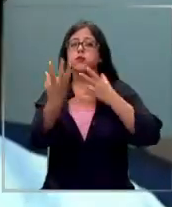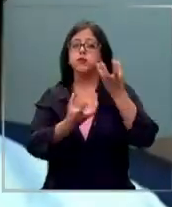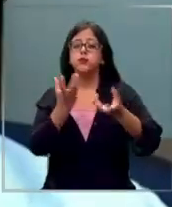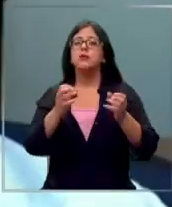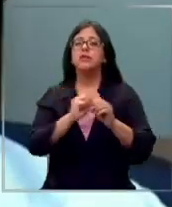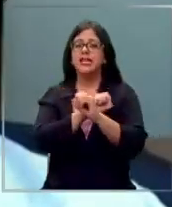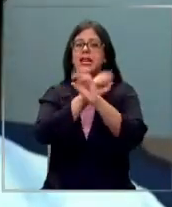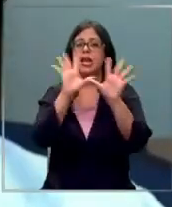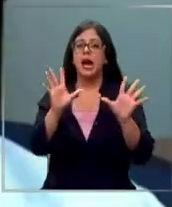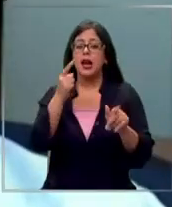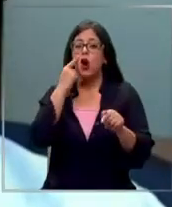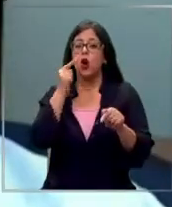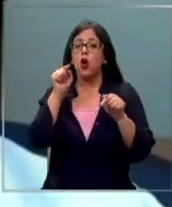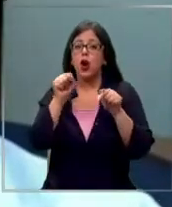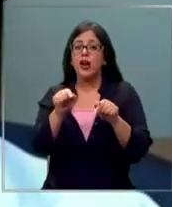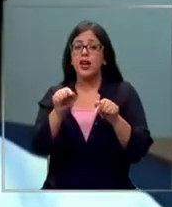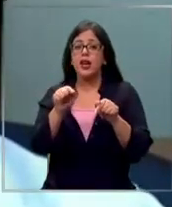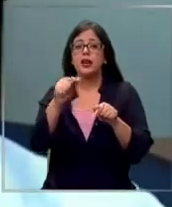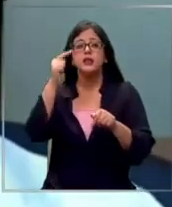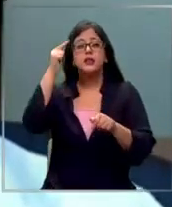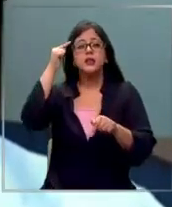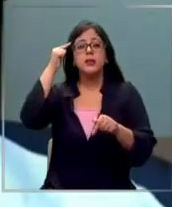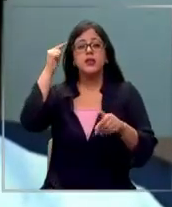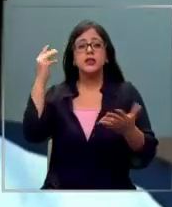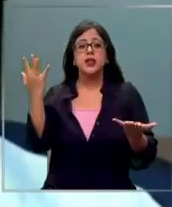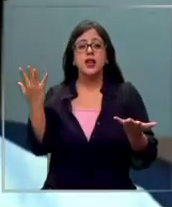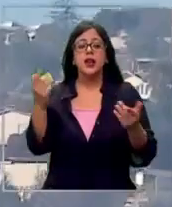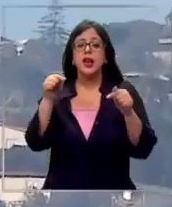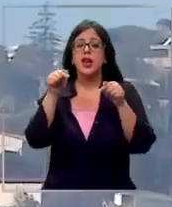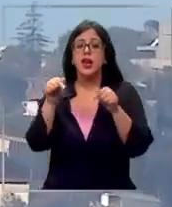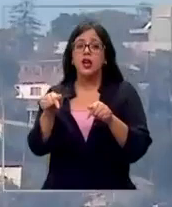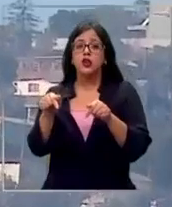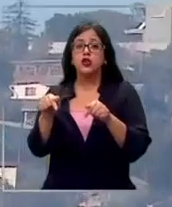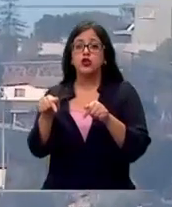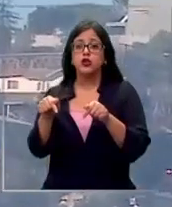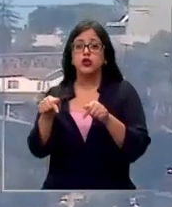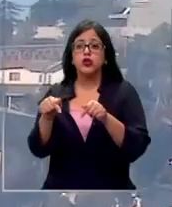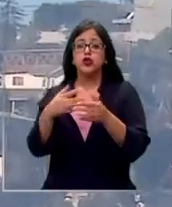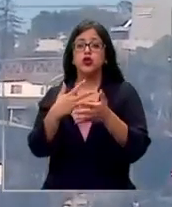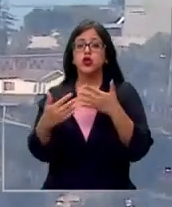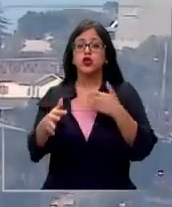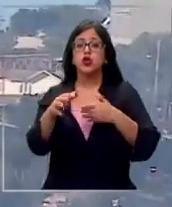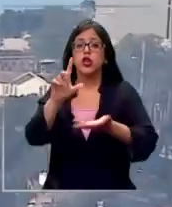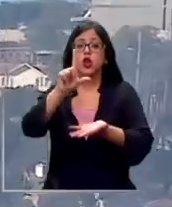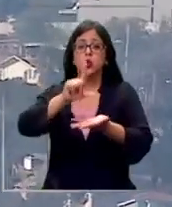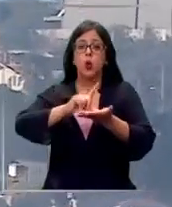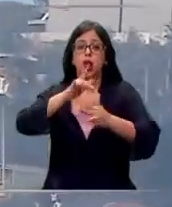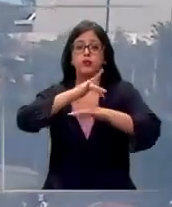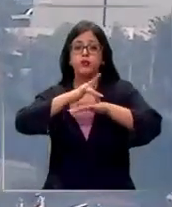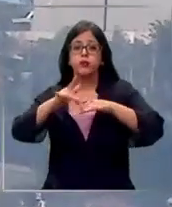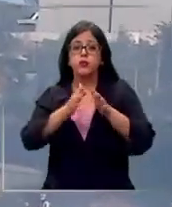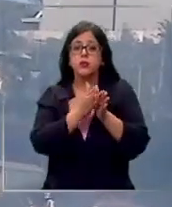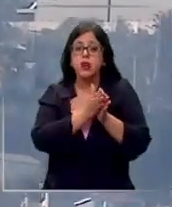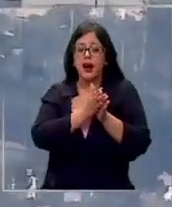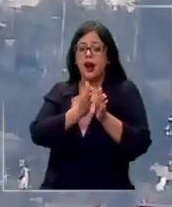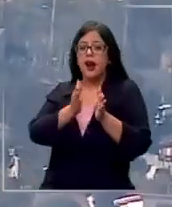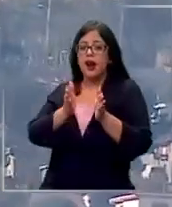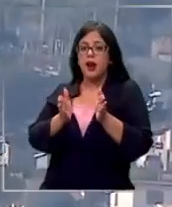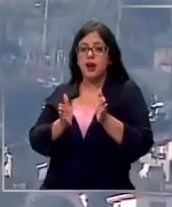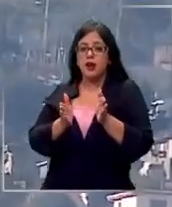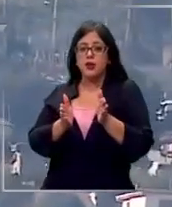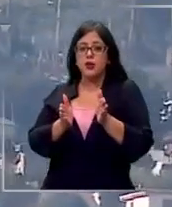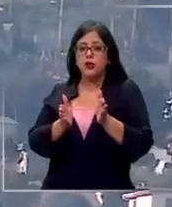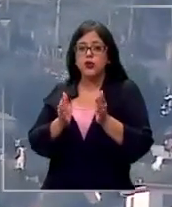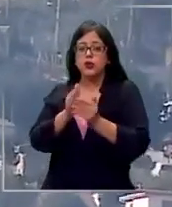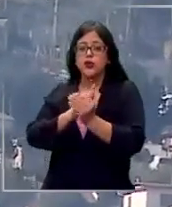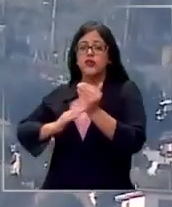La tesis principal que se maneja es que esto habría ocurrido en el sitio Eriazo, que está inmediatamente contigua a